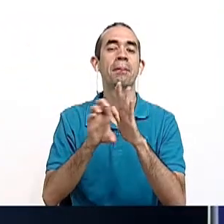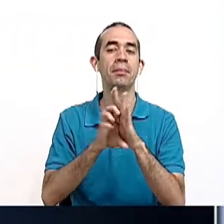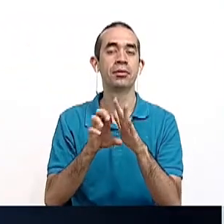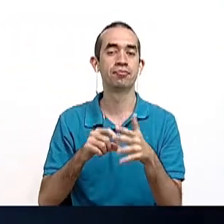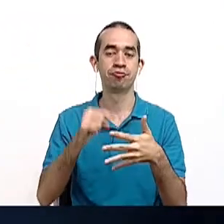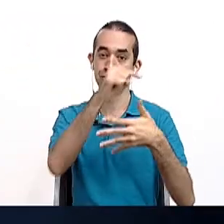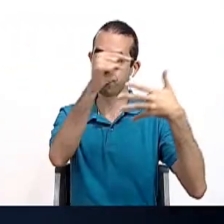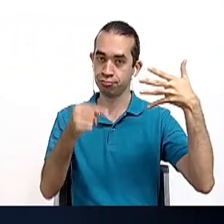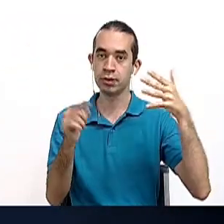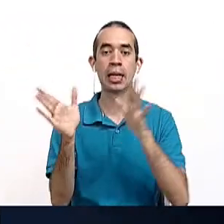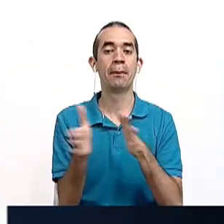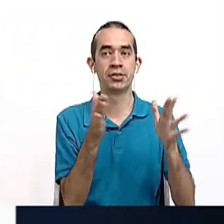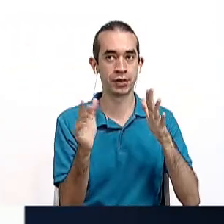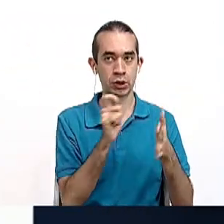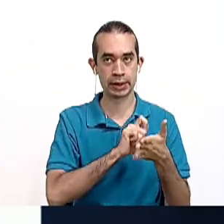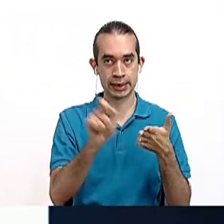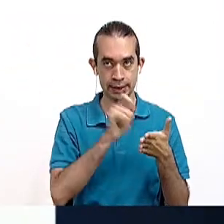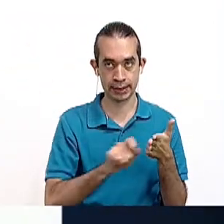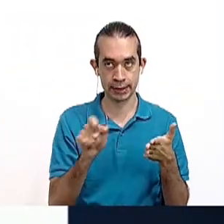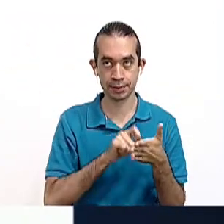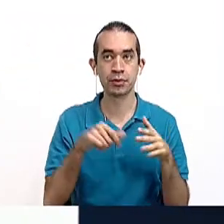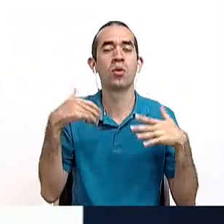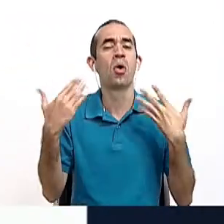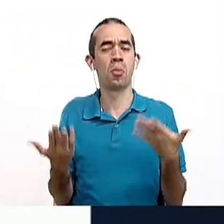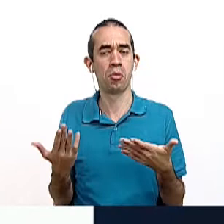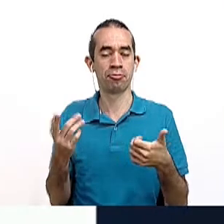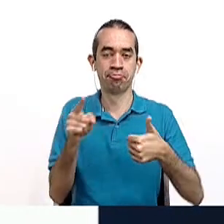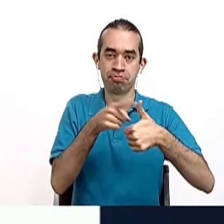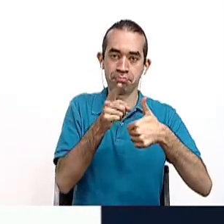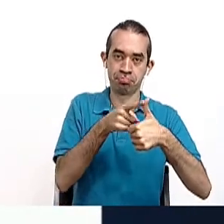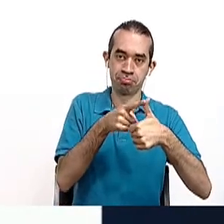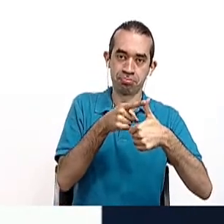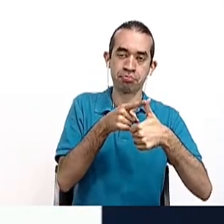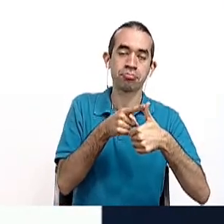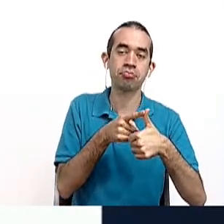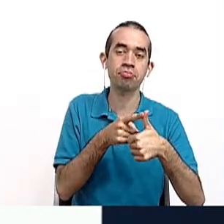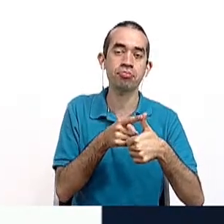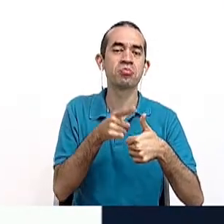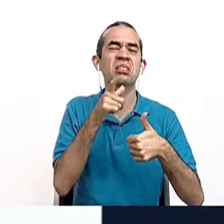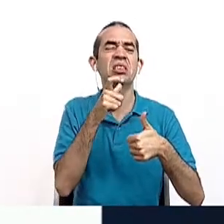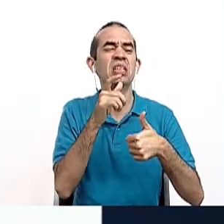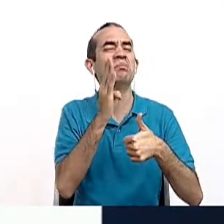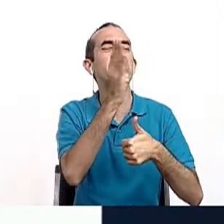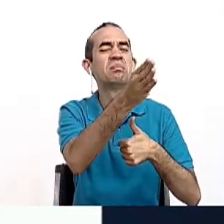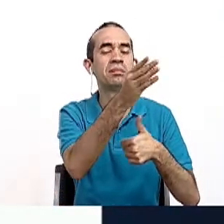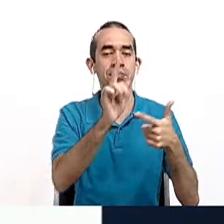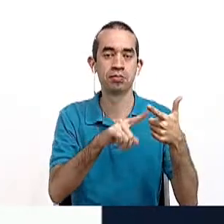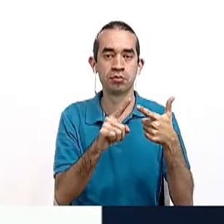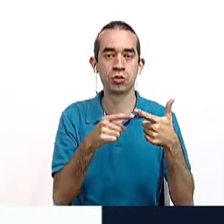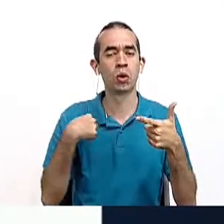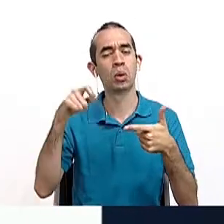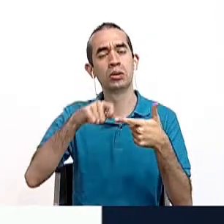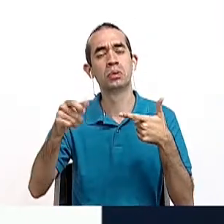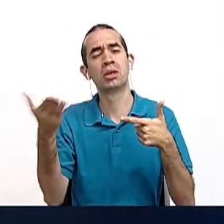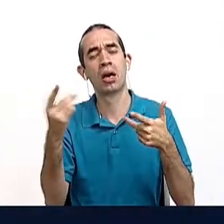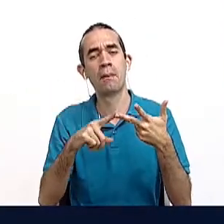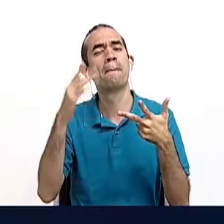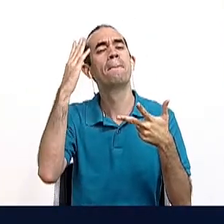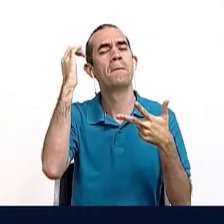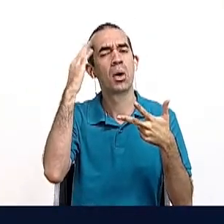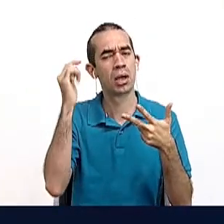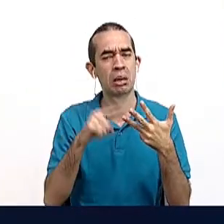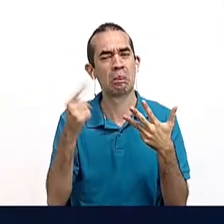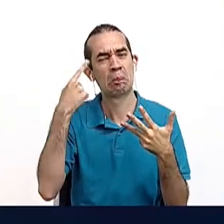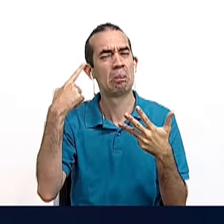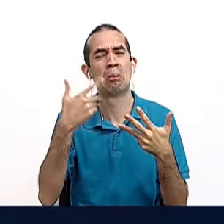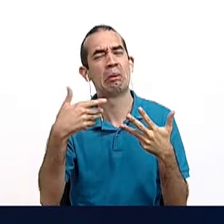la planificación de mi escrito, a partir de las preguntas generadoras. ¿A quién me dirijo? ¿Qué escribo? ¿Por qué lo escribo? ¿Para